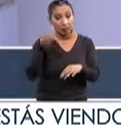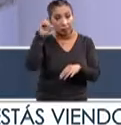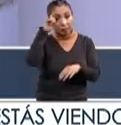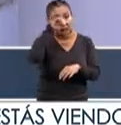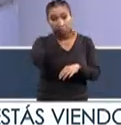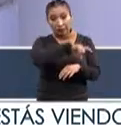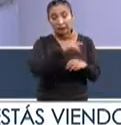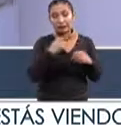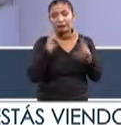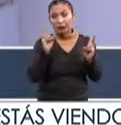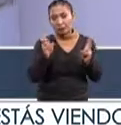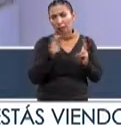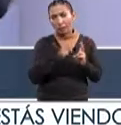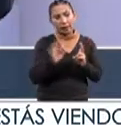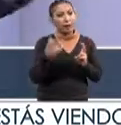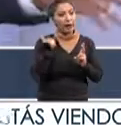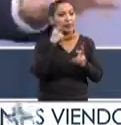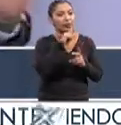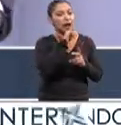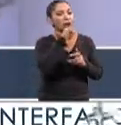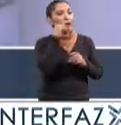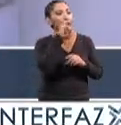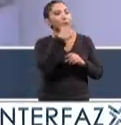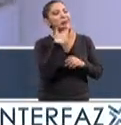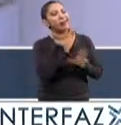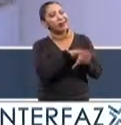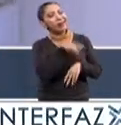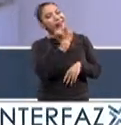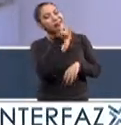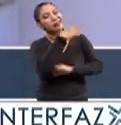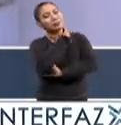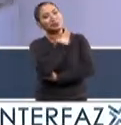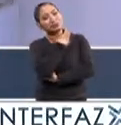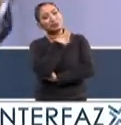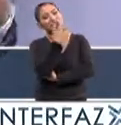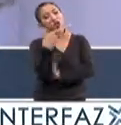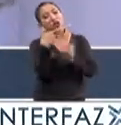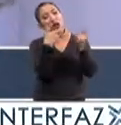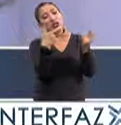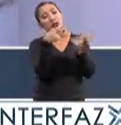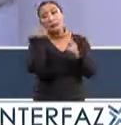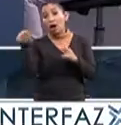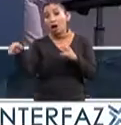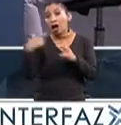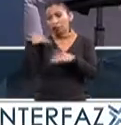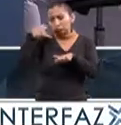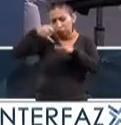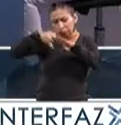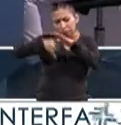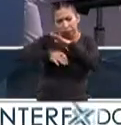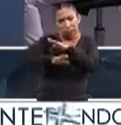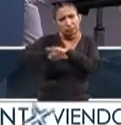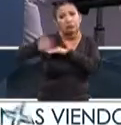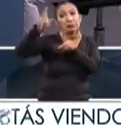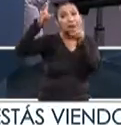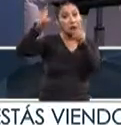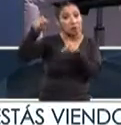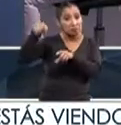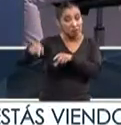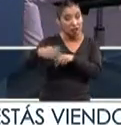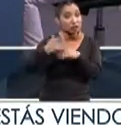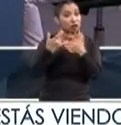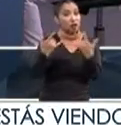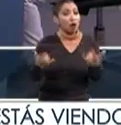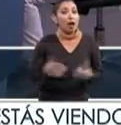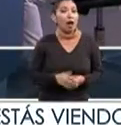difícil. Te puedes quedar en la telenovela así baratona, que hay muchas de esas, pero él entra tan fuerte al asunto que